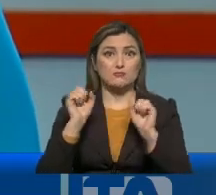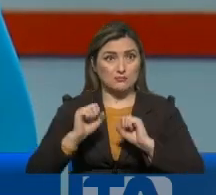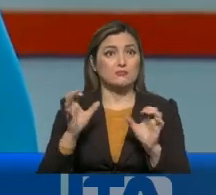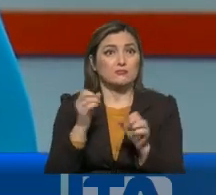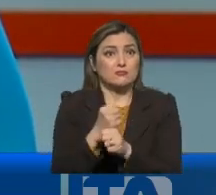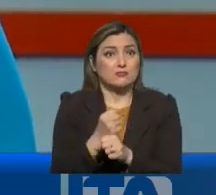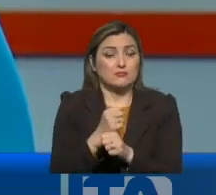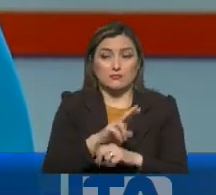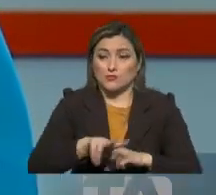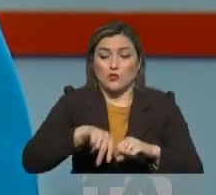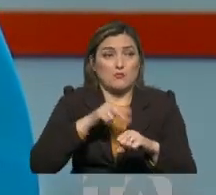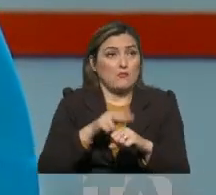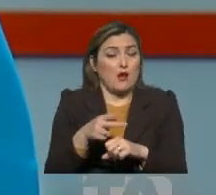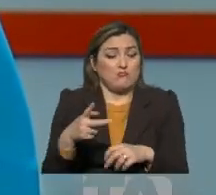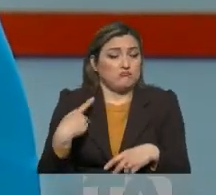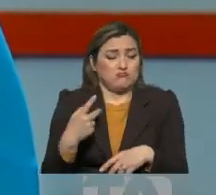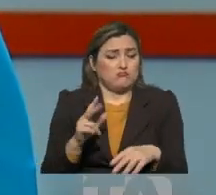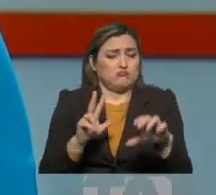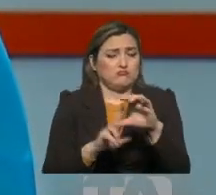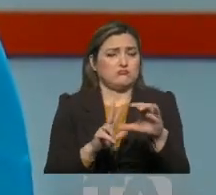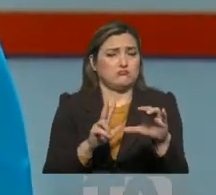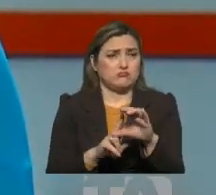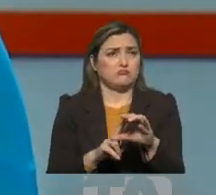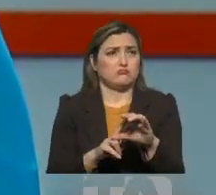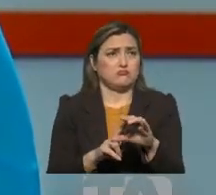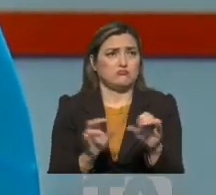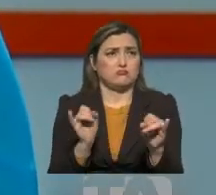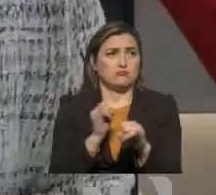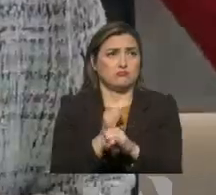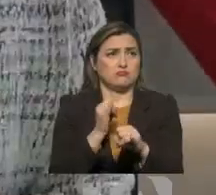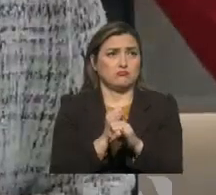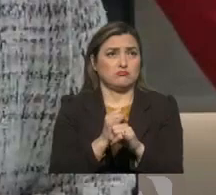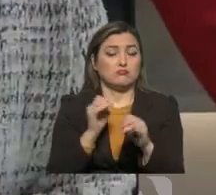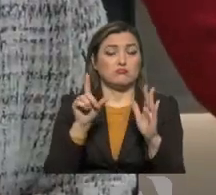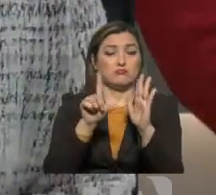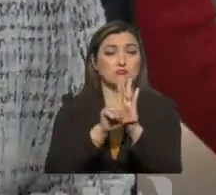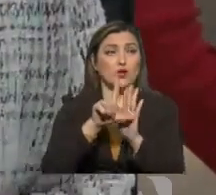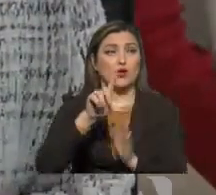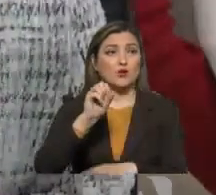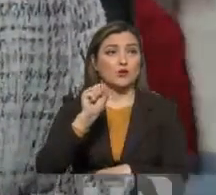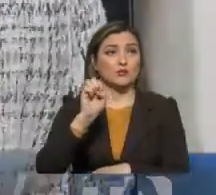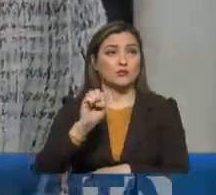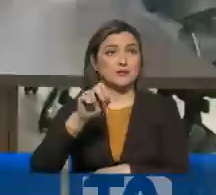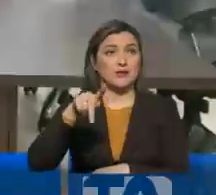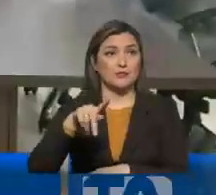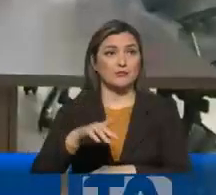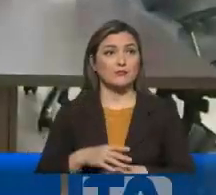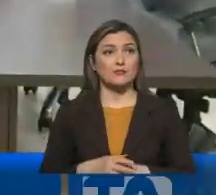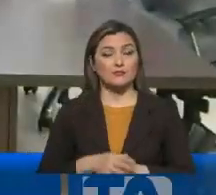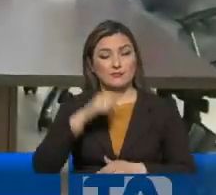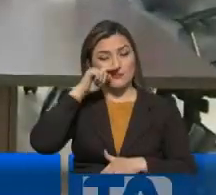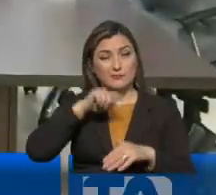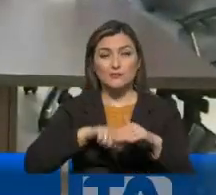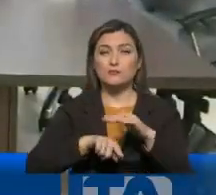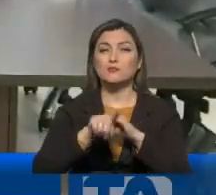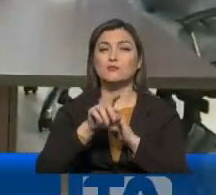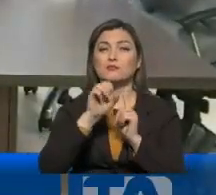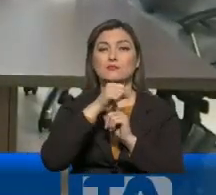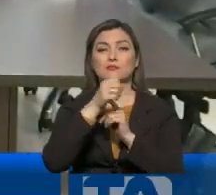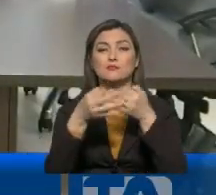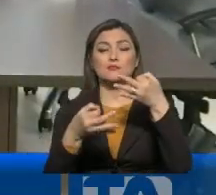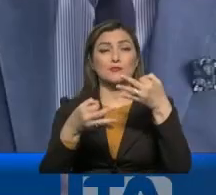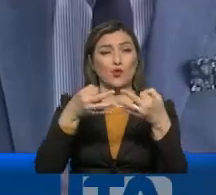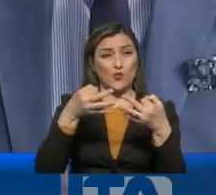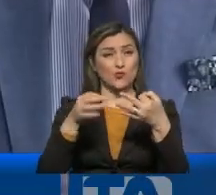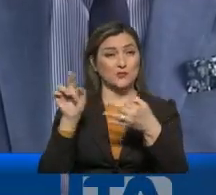normales que tendremos como entidad nominadora establecidas en gando server y ante los señalamientos por presunta intromisión en el sistema de justicia